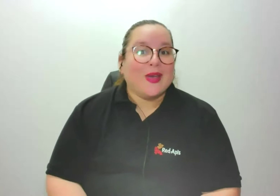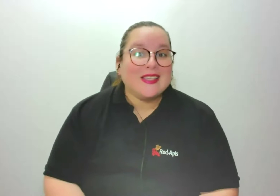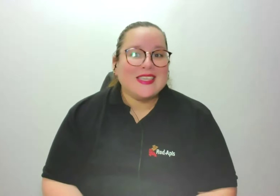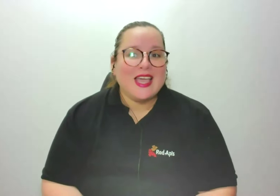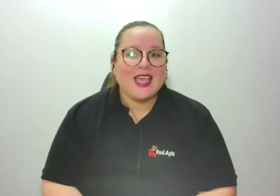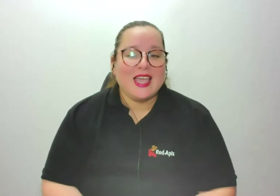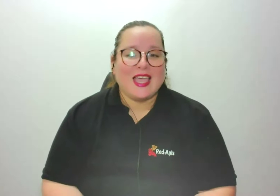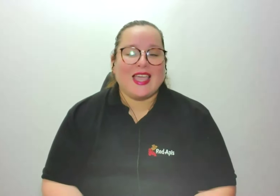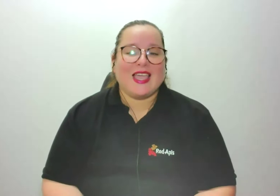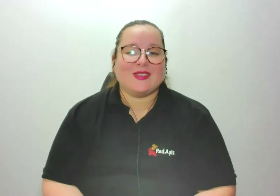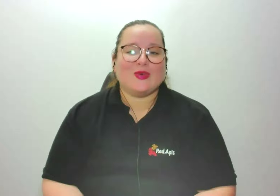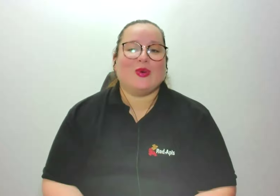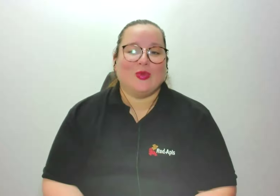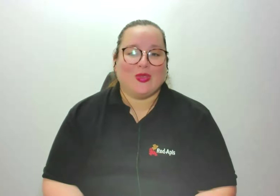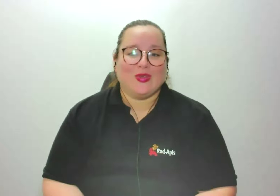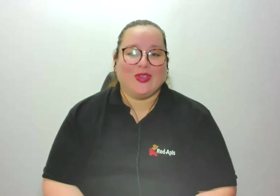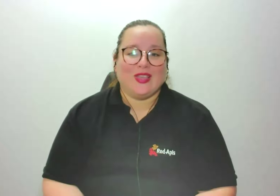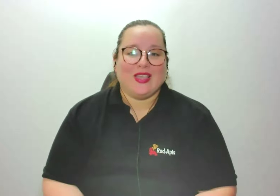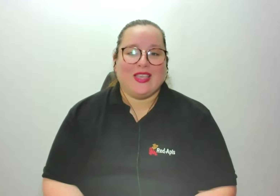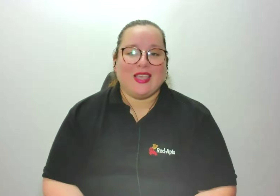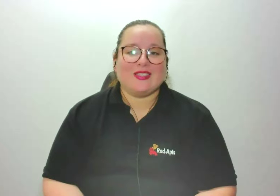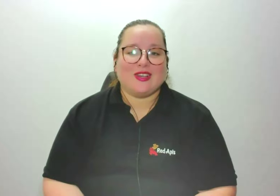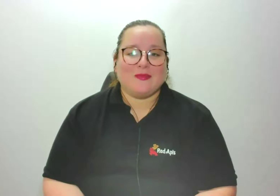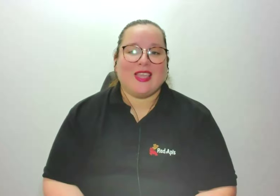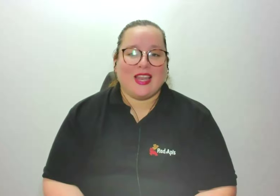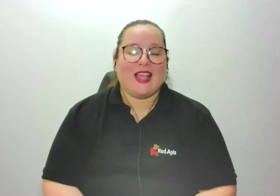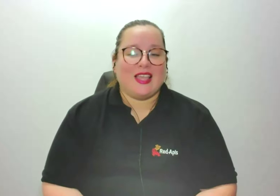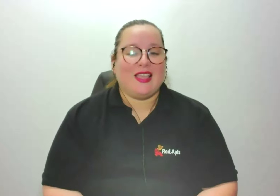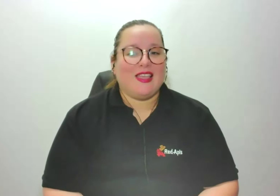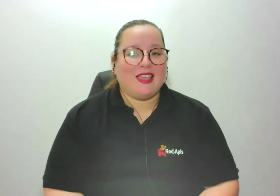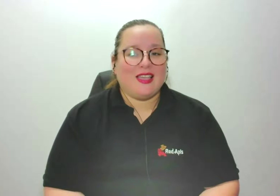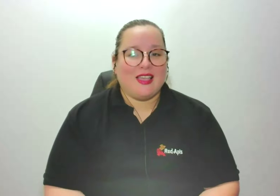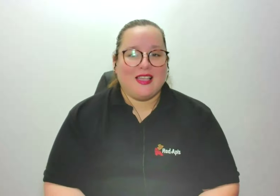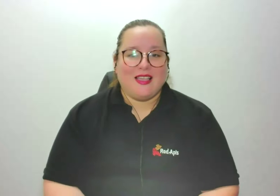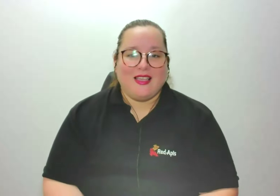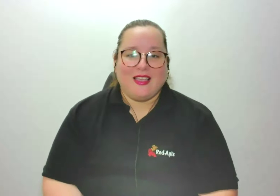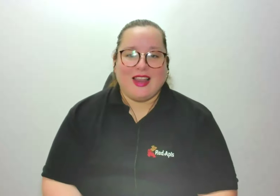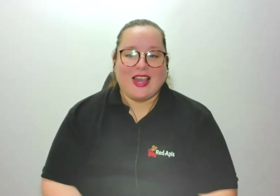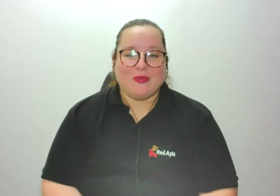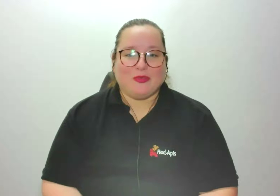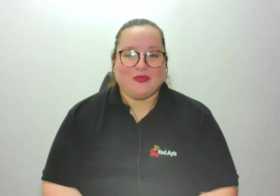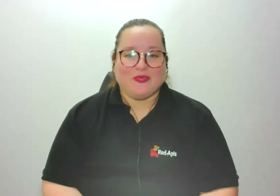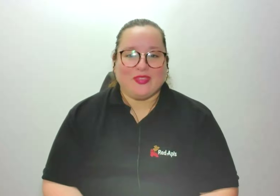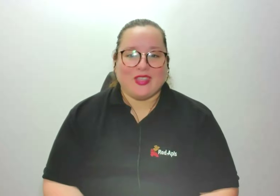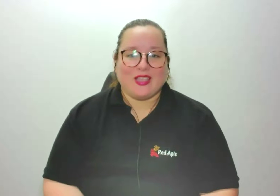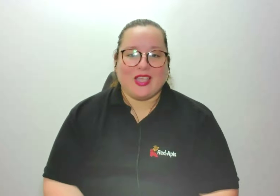más la lengua de señas son un conjunto. Y eso me genera ahí el